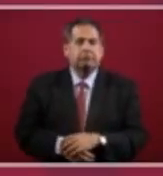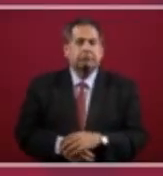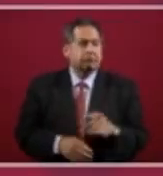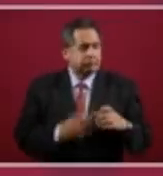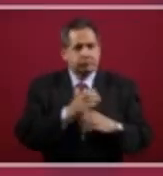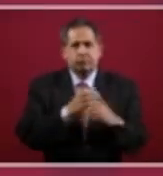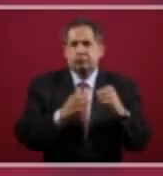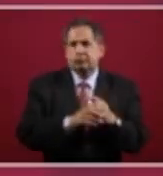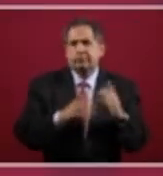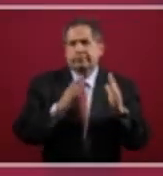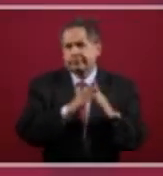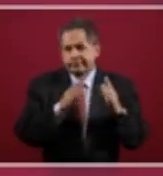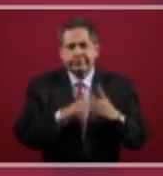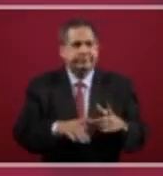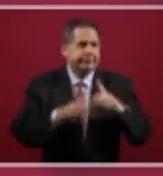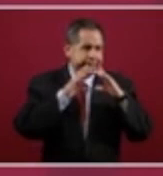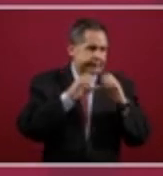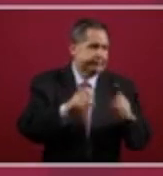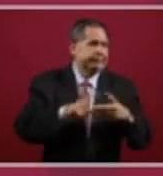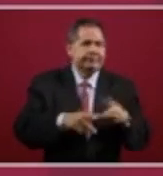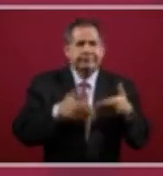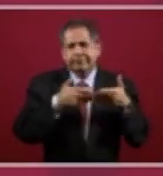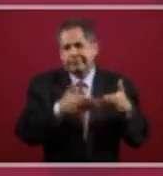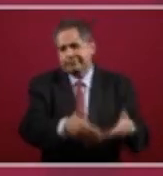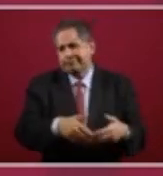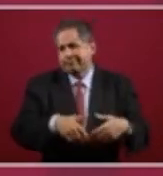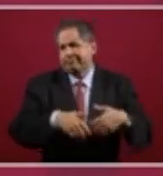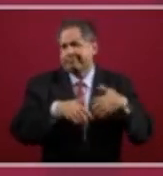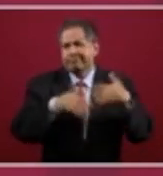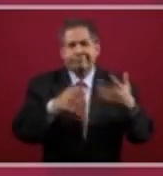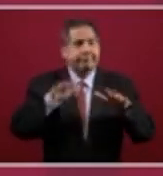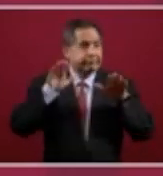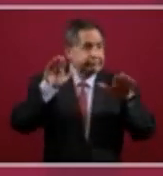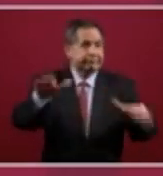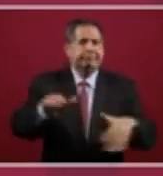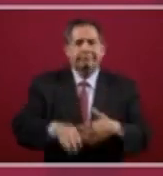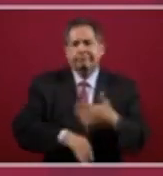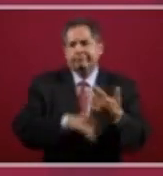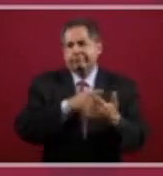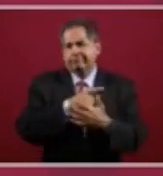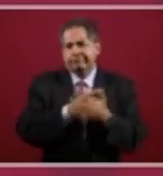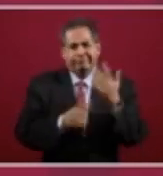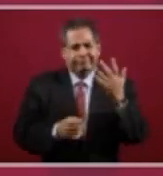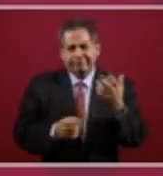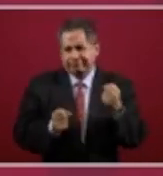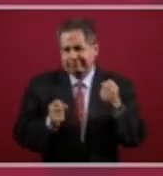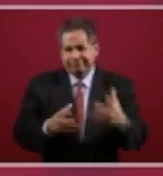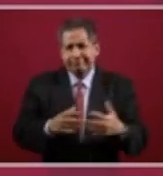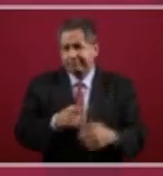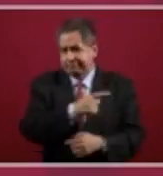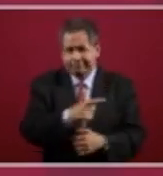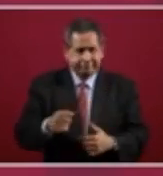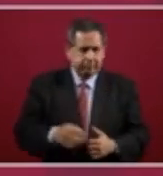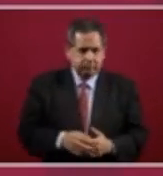bienes, de casas, ranchos, embarcaciones, aviones,